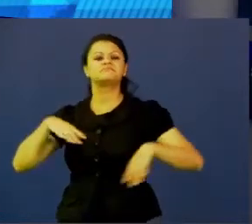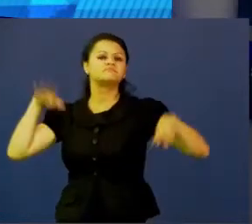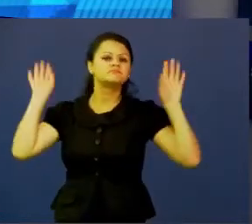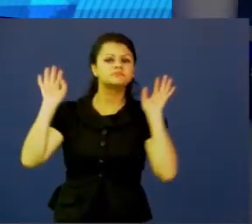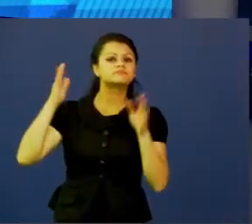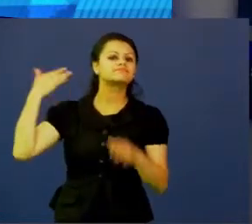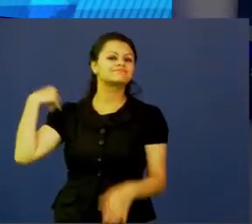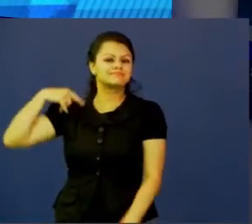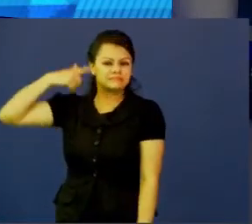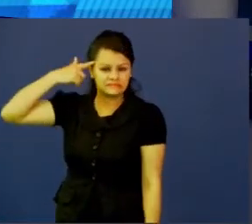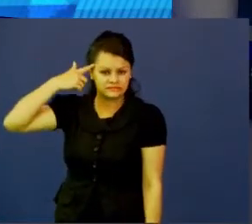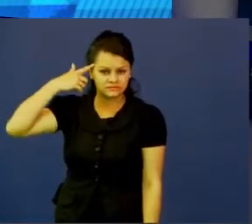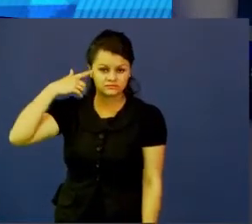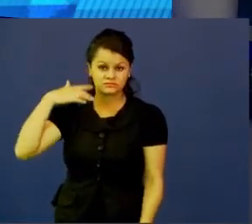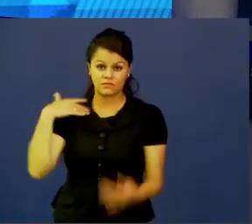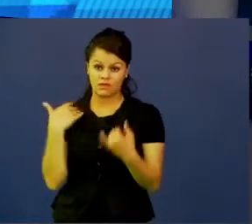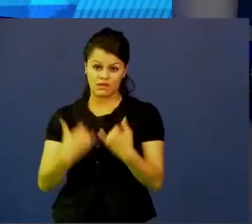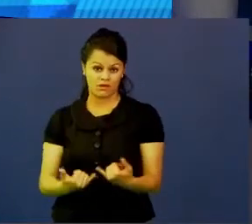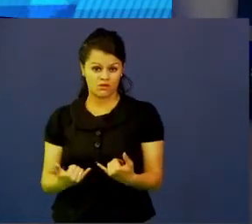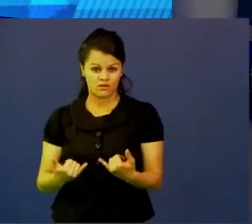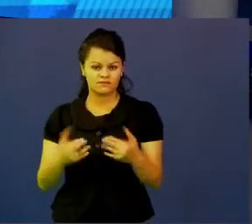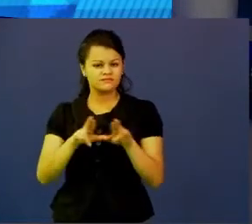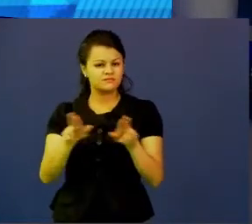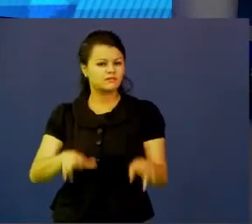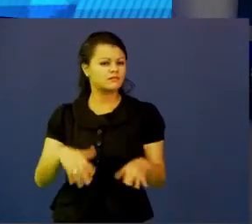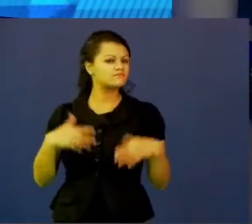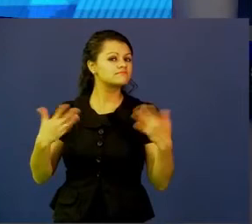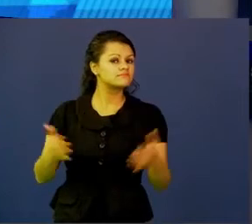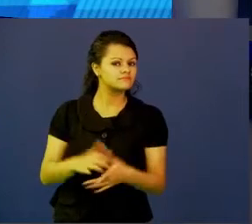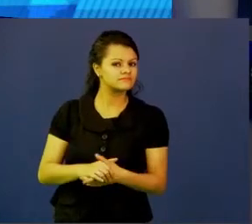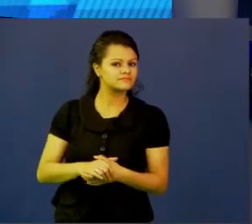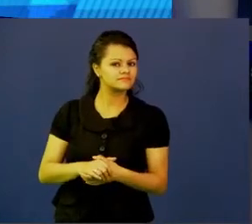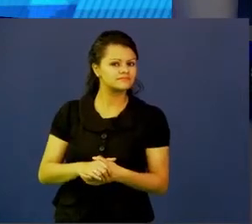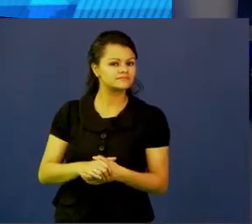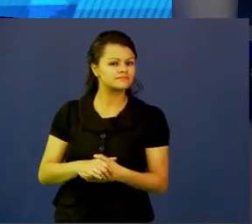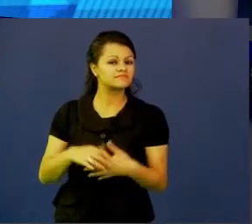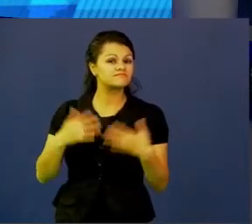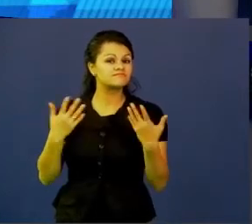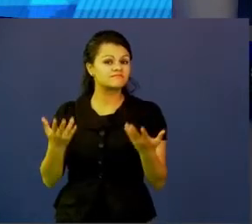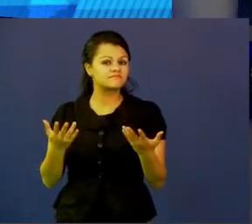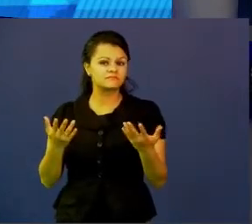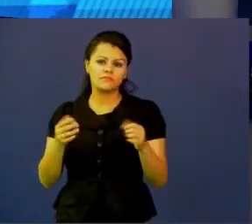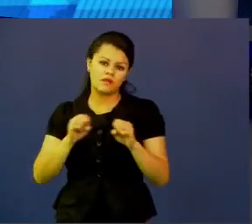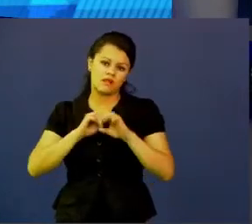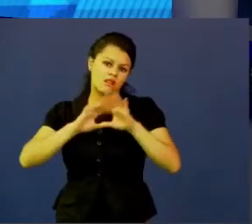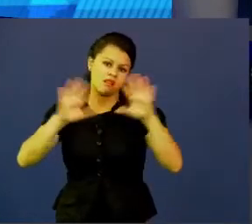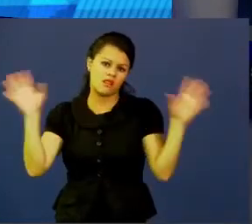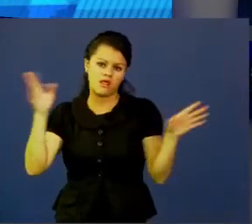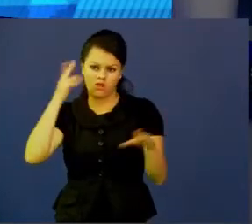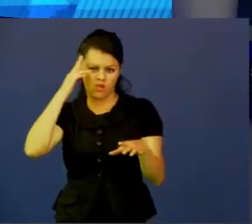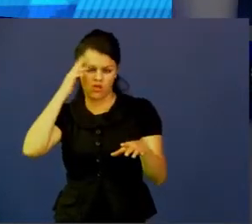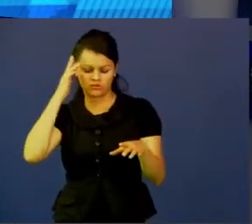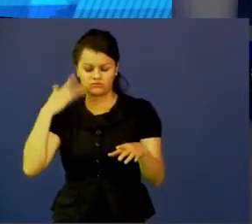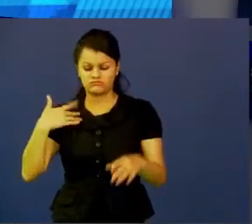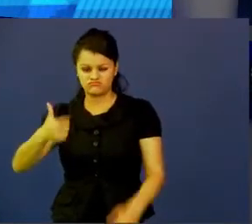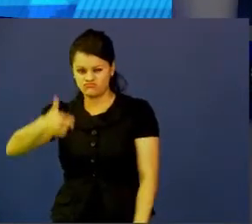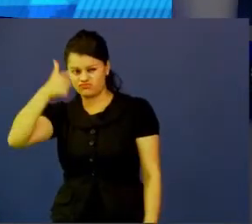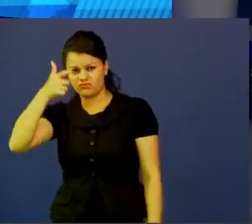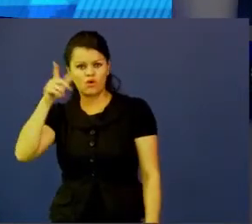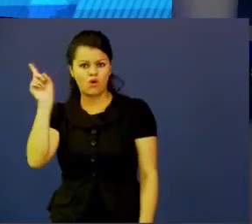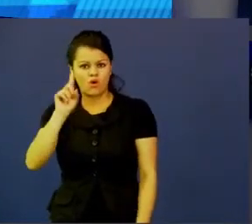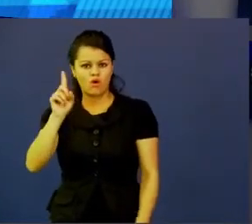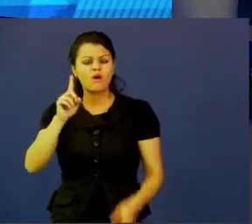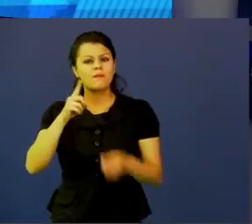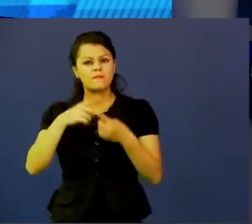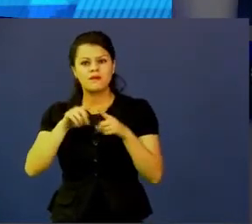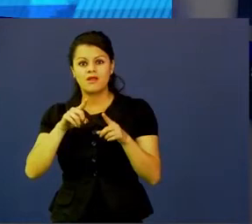¿no? En internet lo que hacemos es que, pues obviamente no tenemos esa carga de violencia, silenciamos a los